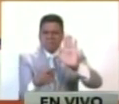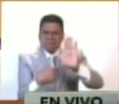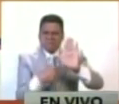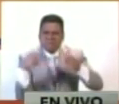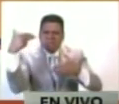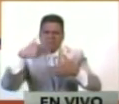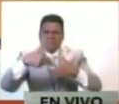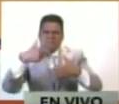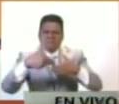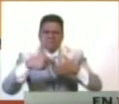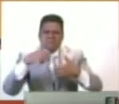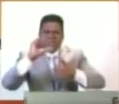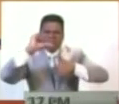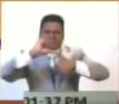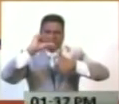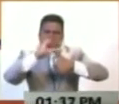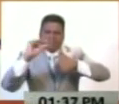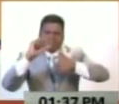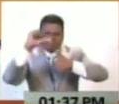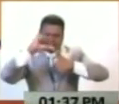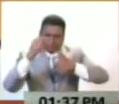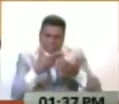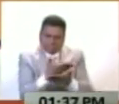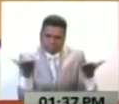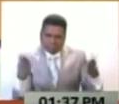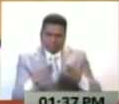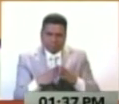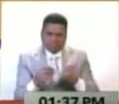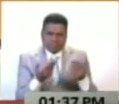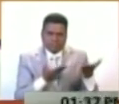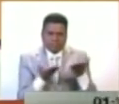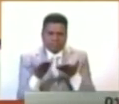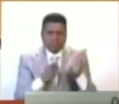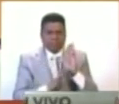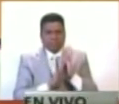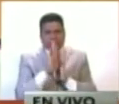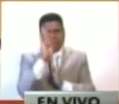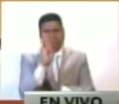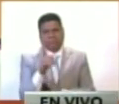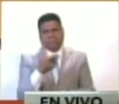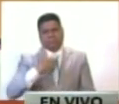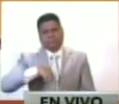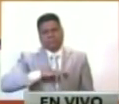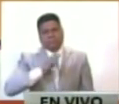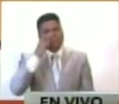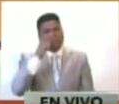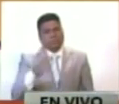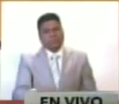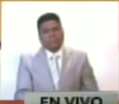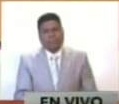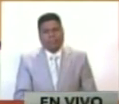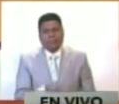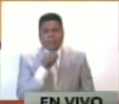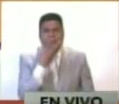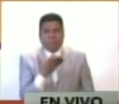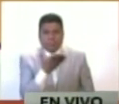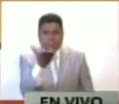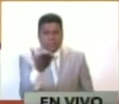recursos energéticos al servicio del desarrollo de nuestros pueblos, del beneficio mutuo de nuestros